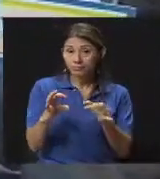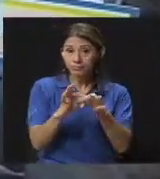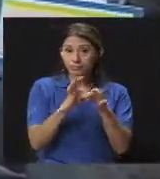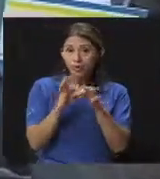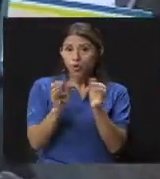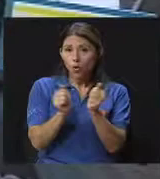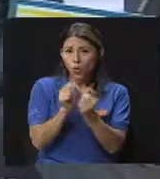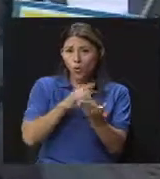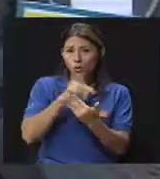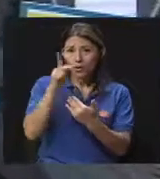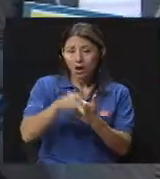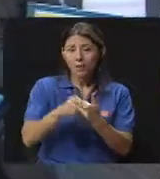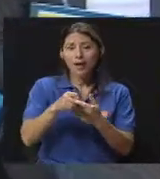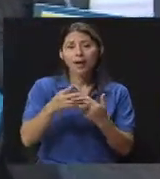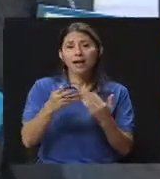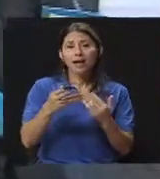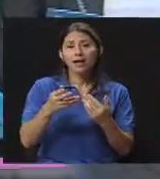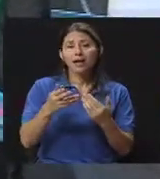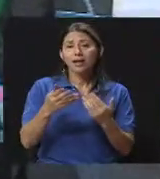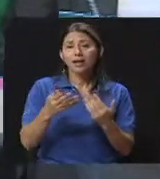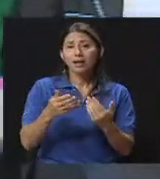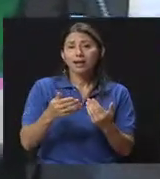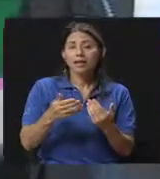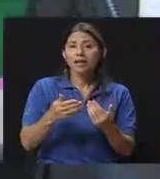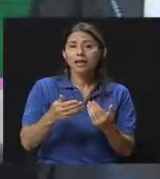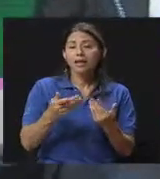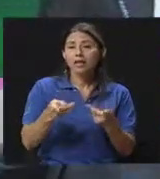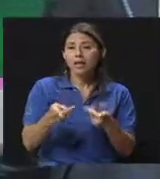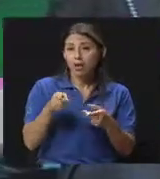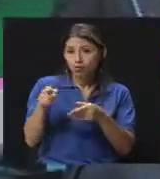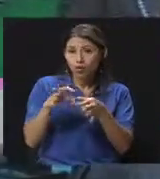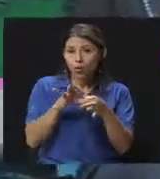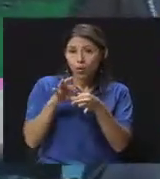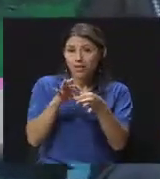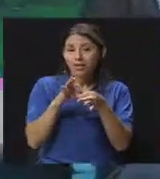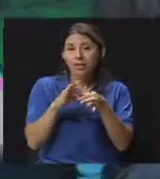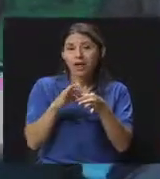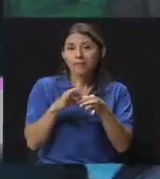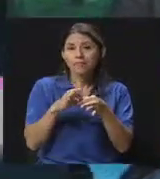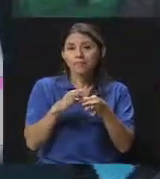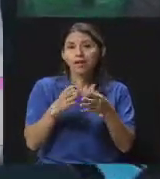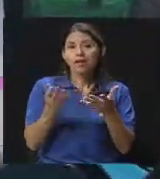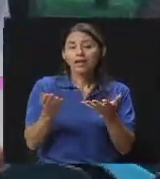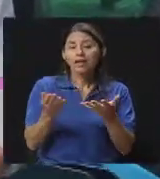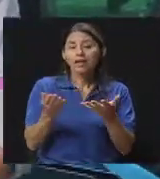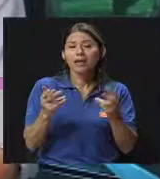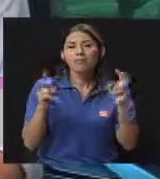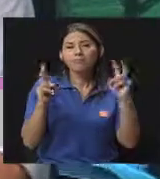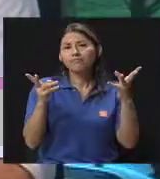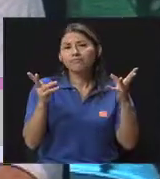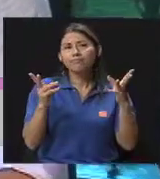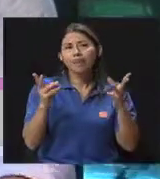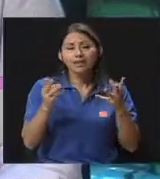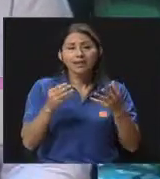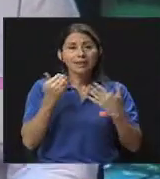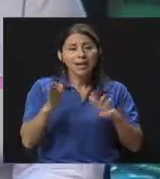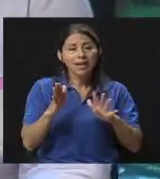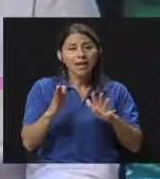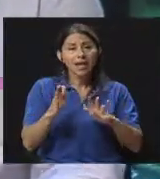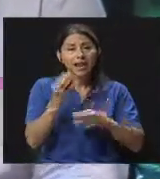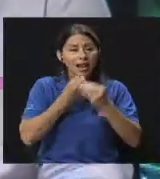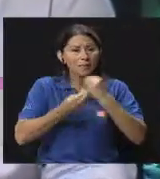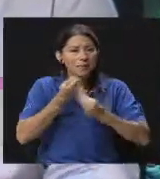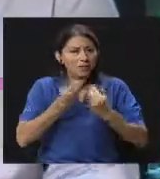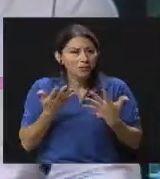tenemos conocimiento, usted maneja o coordina, de alimentación de lactantes a madre, de lactantes a madre, sí. ¿Cuál